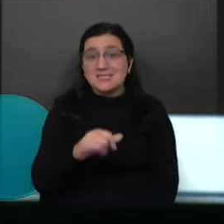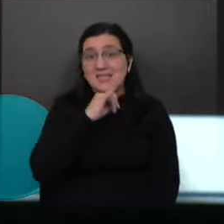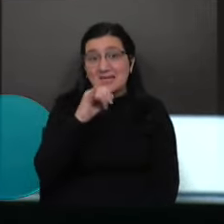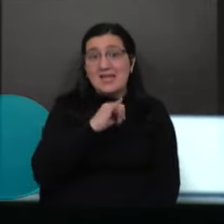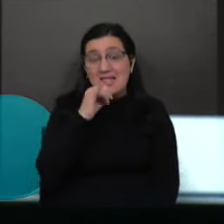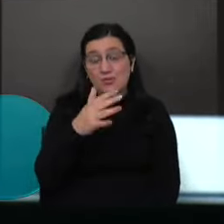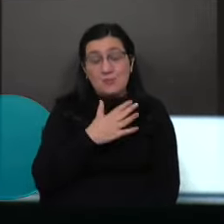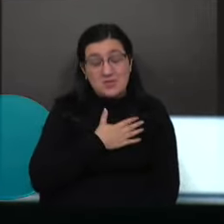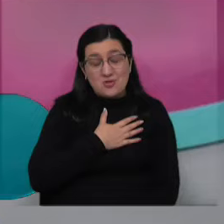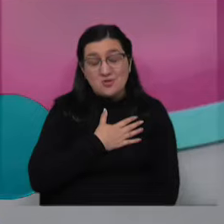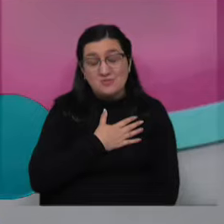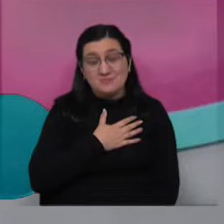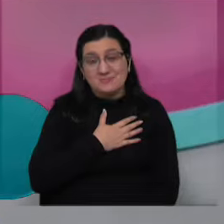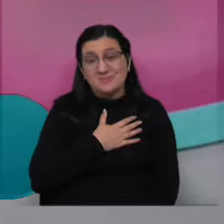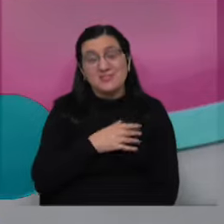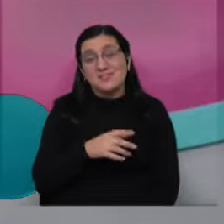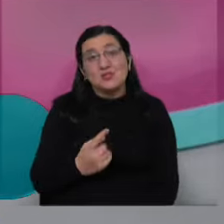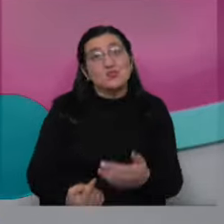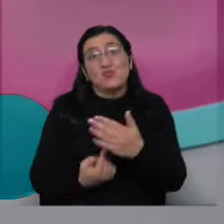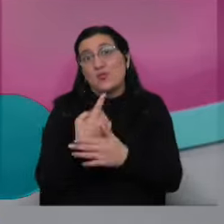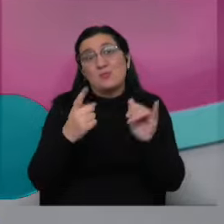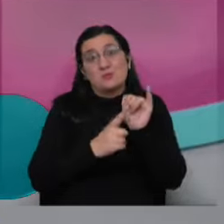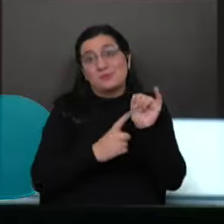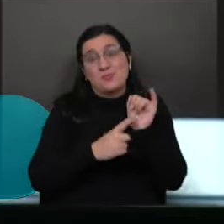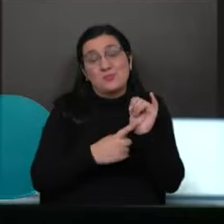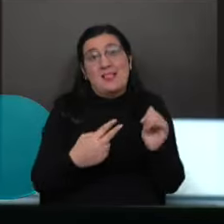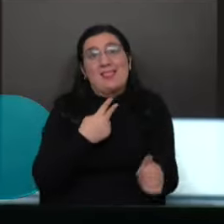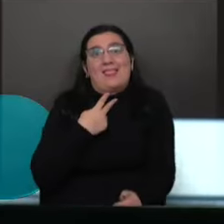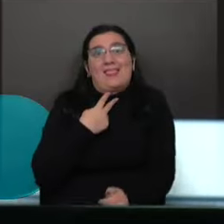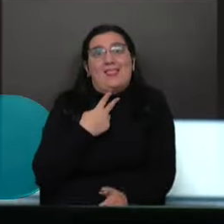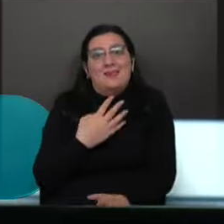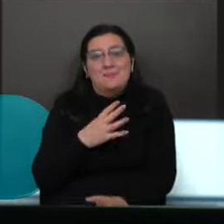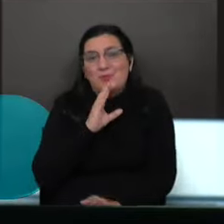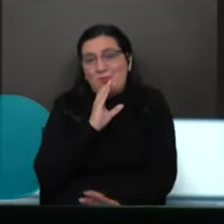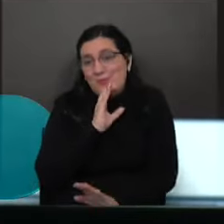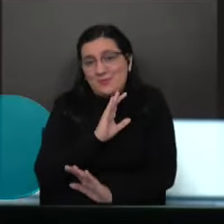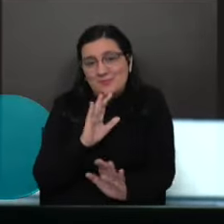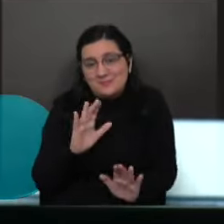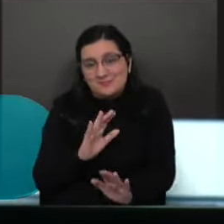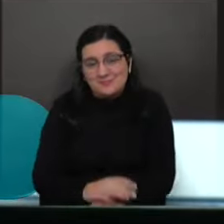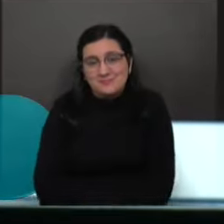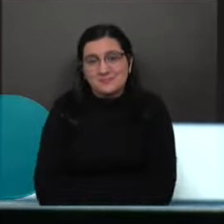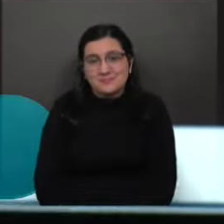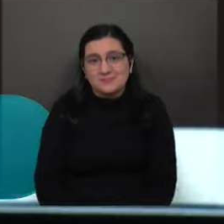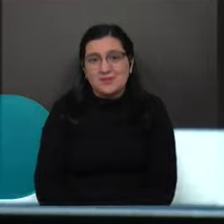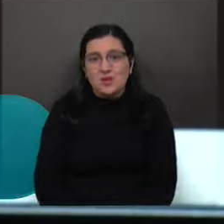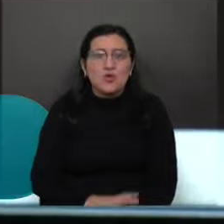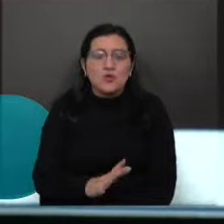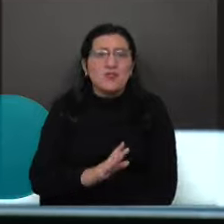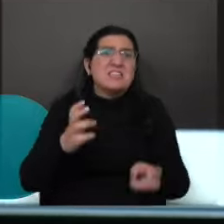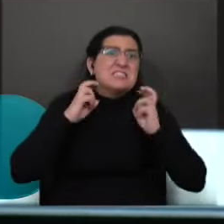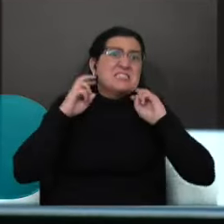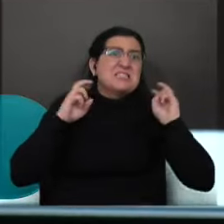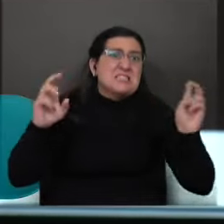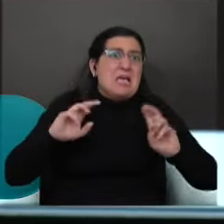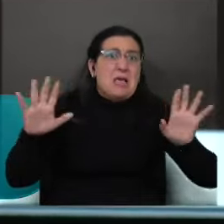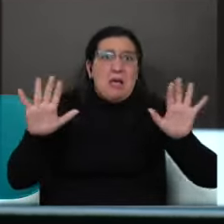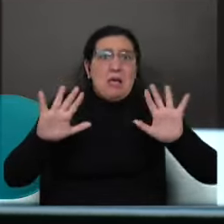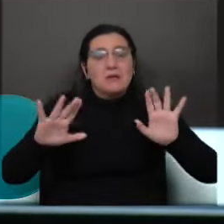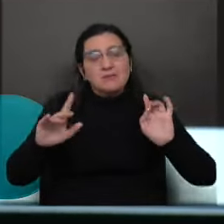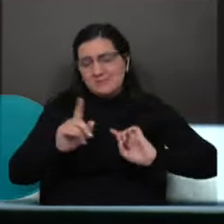infame quedó en las redes de YouTube para siempre y es muy gracioso TR eh No fue como por eso te digo es como lo